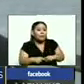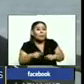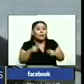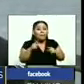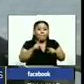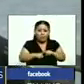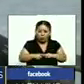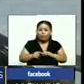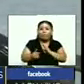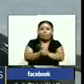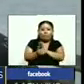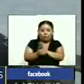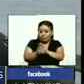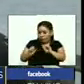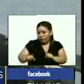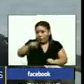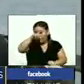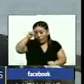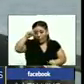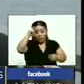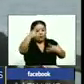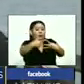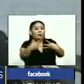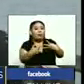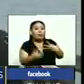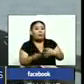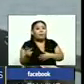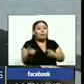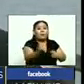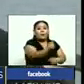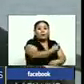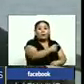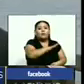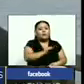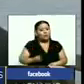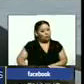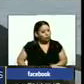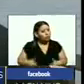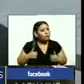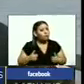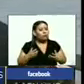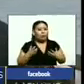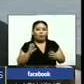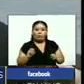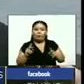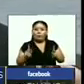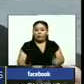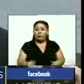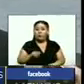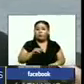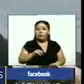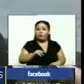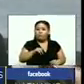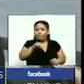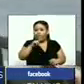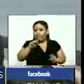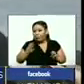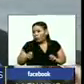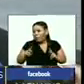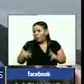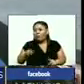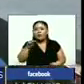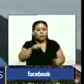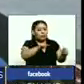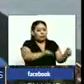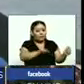conseguir plazas de trabajo legales para salvadoreños aquí en los Estados Unidos son muchas. Y el potencial es venir